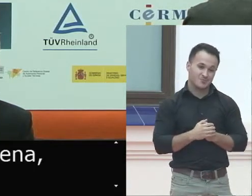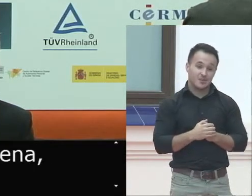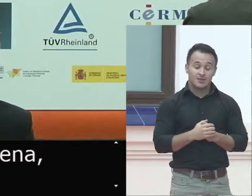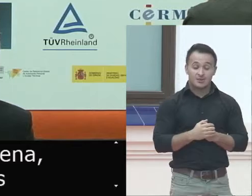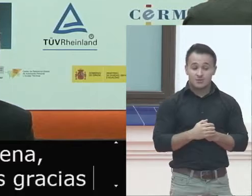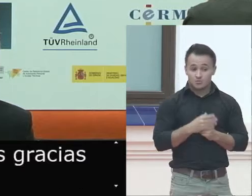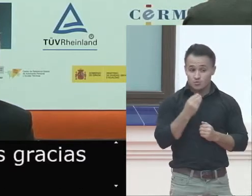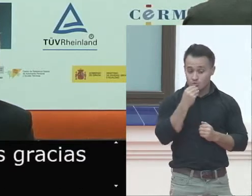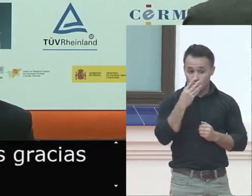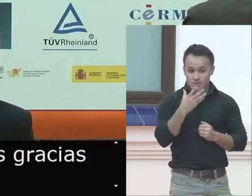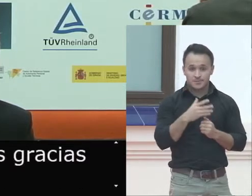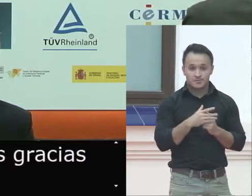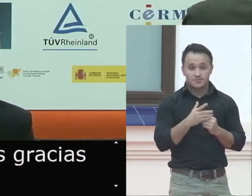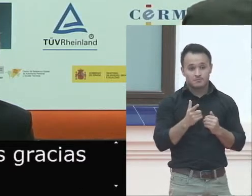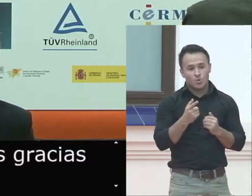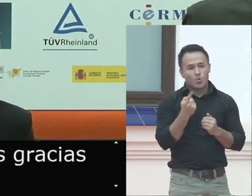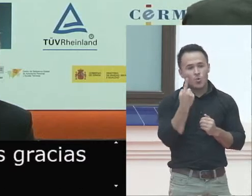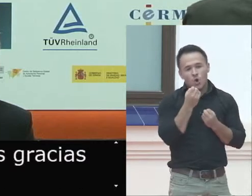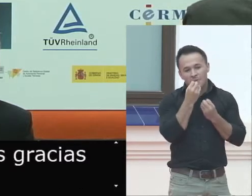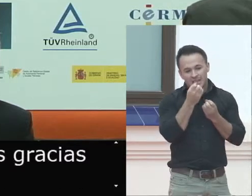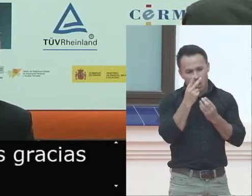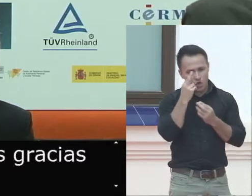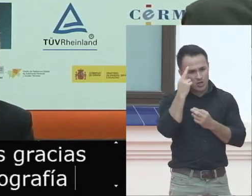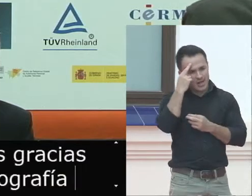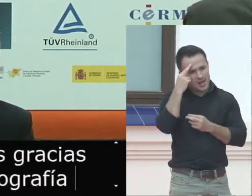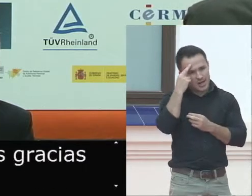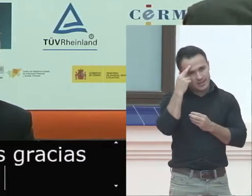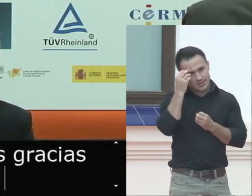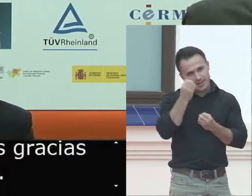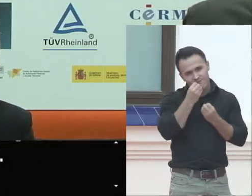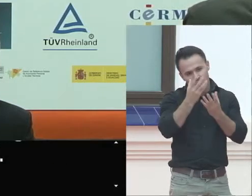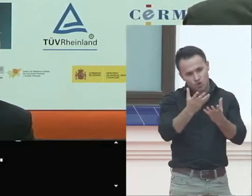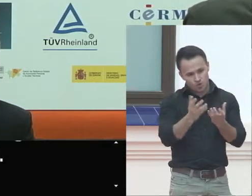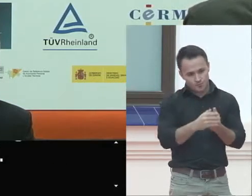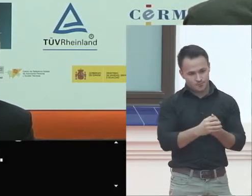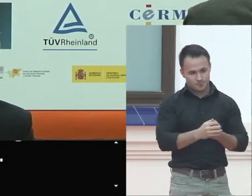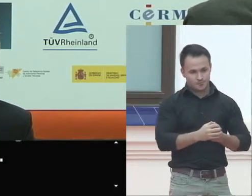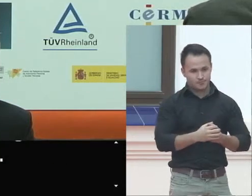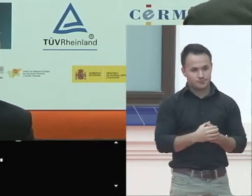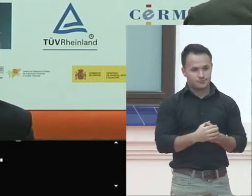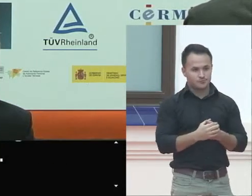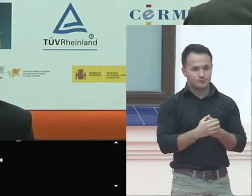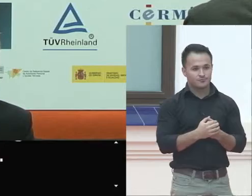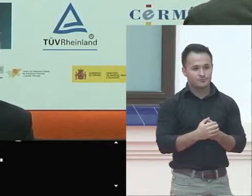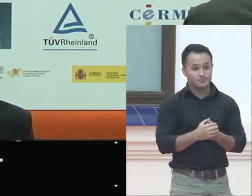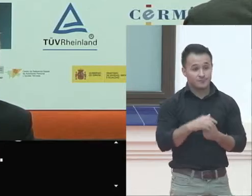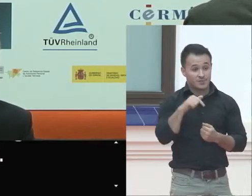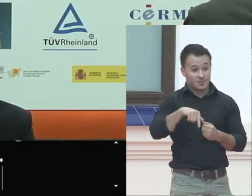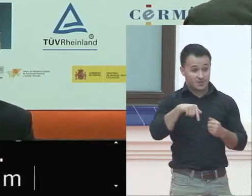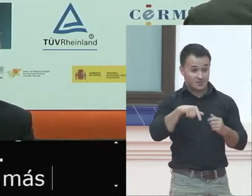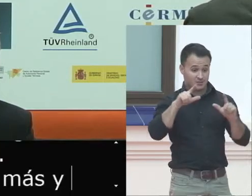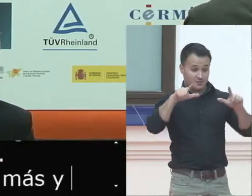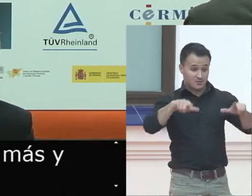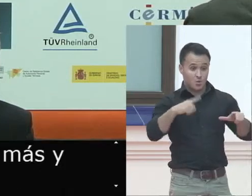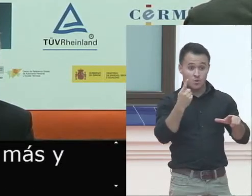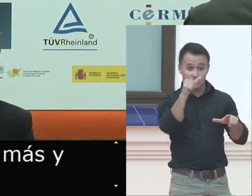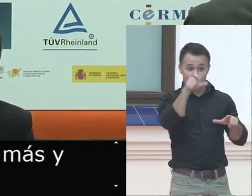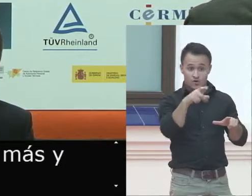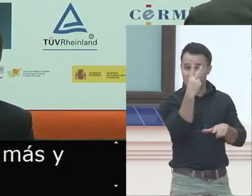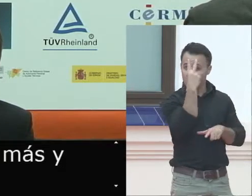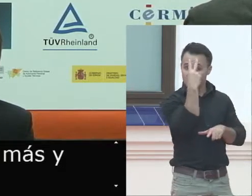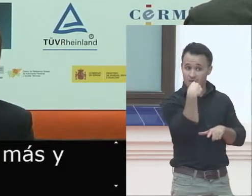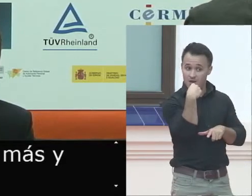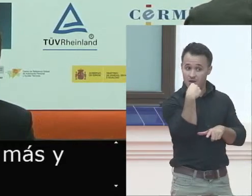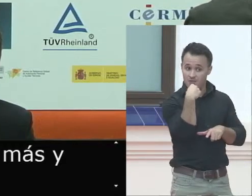Mira, es un comentario y una reflexión, nada más, ni muchísimo menos una crítica. En esta sala hay una persona ciega que